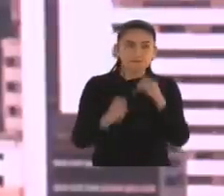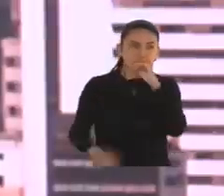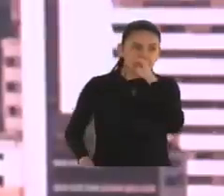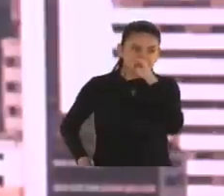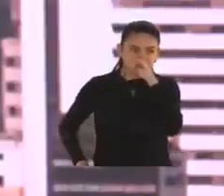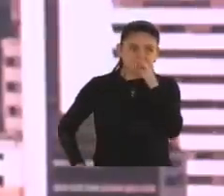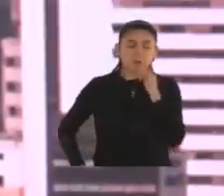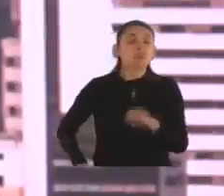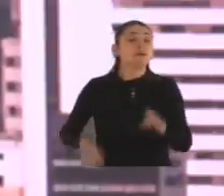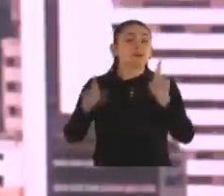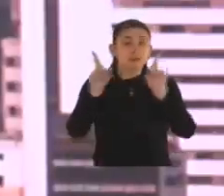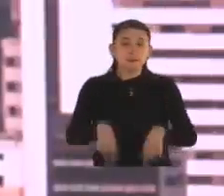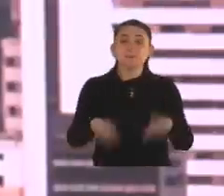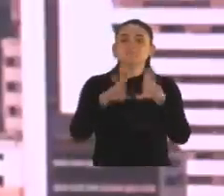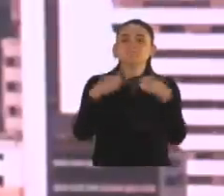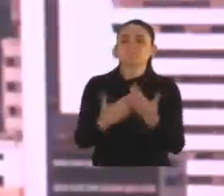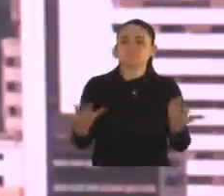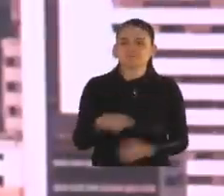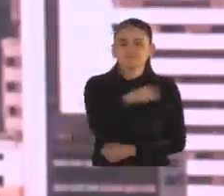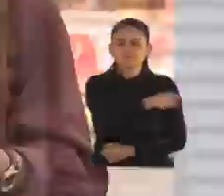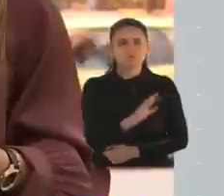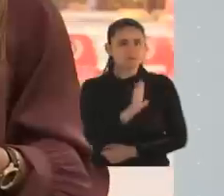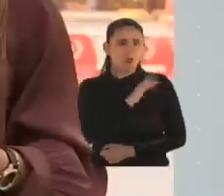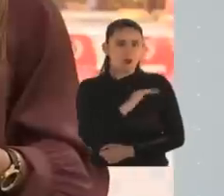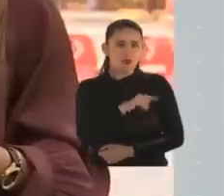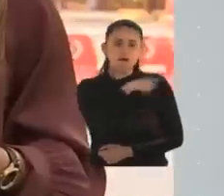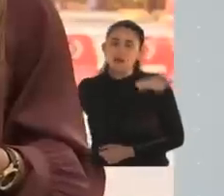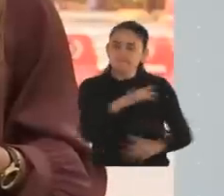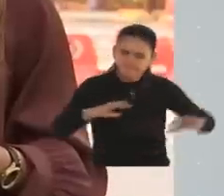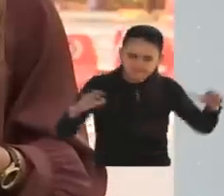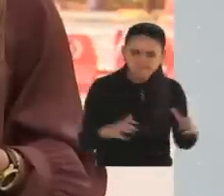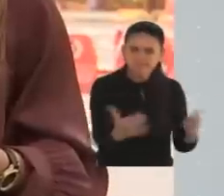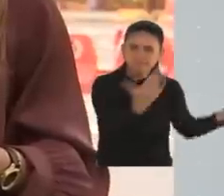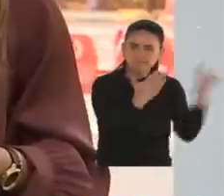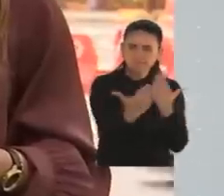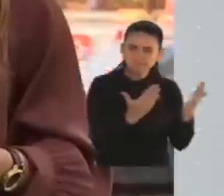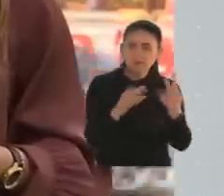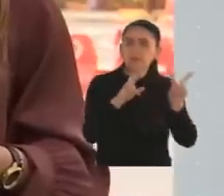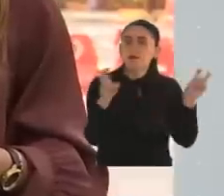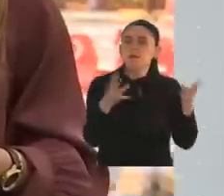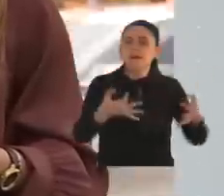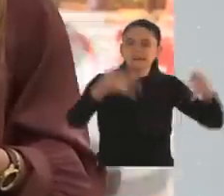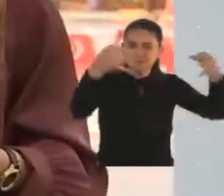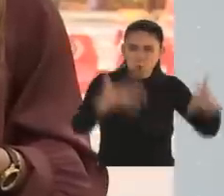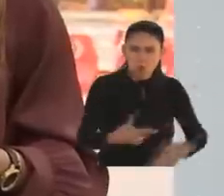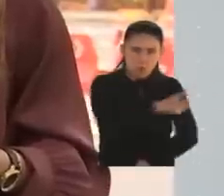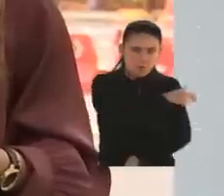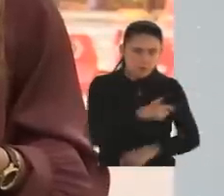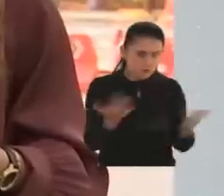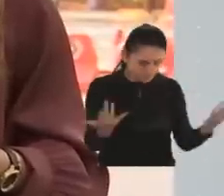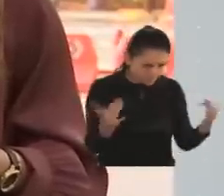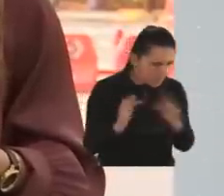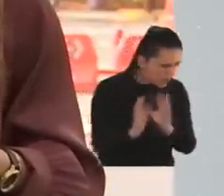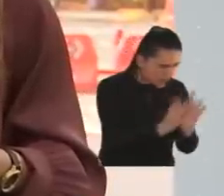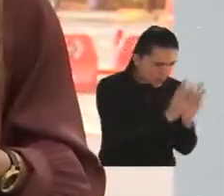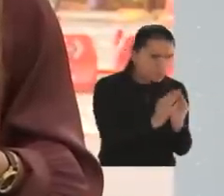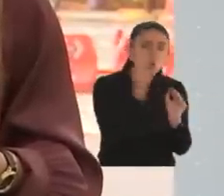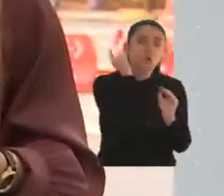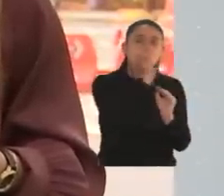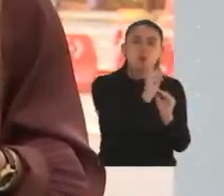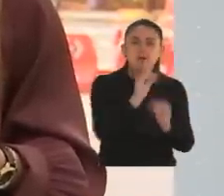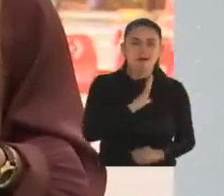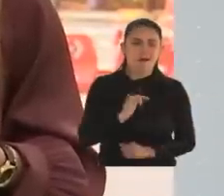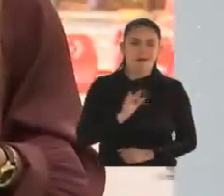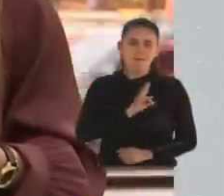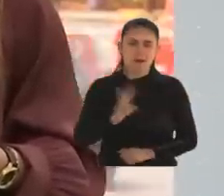en Cali, pues el ministro de Defensa encabezó un consejo de seguridad por los actos violentos de los últimos días. Y bueno, ¿qué conclusión hay del encuentro? Marcela